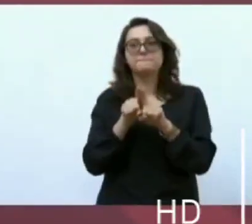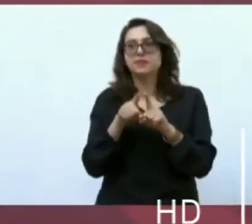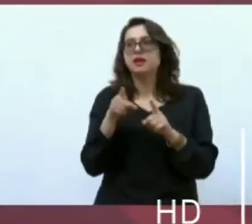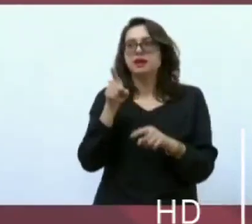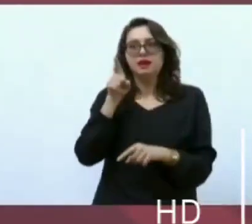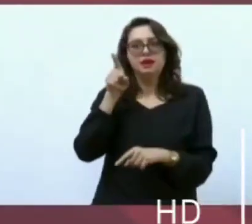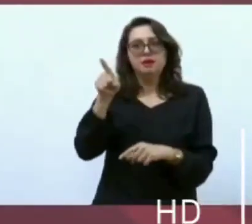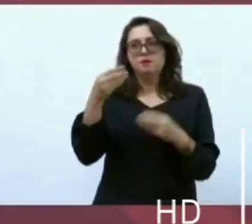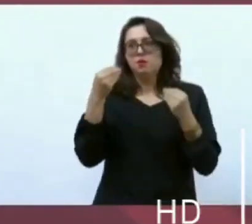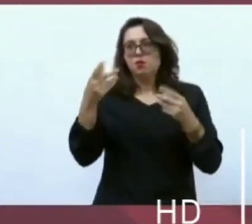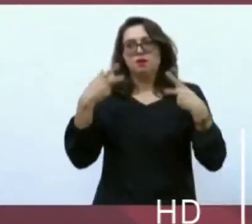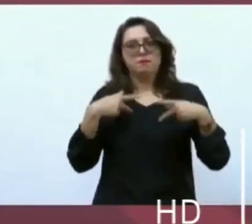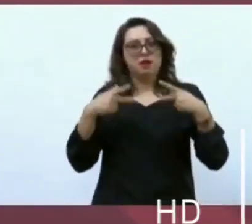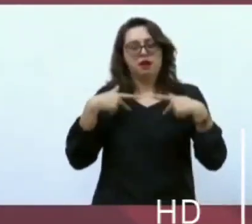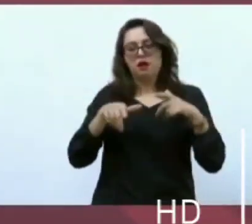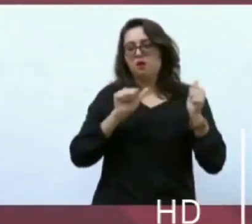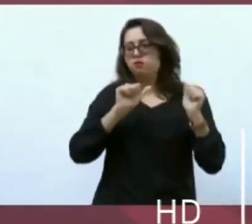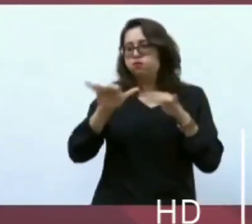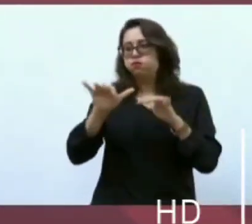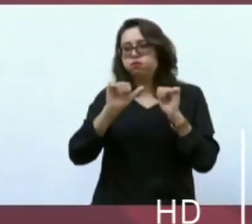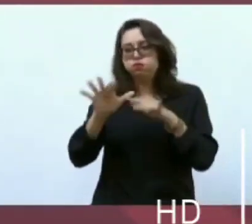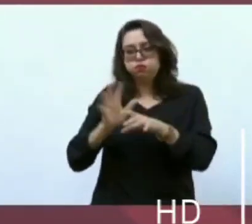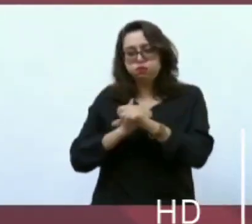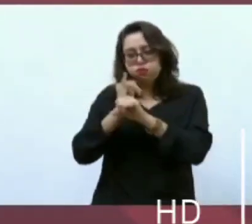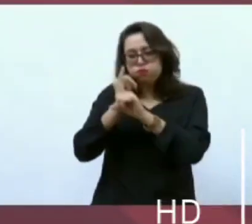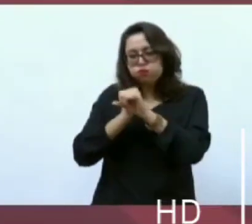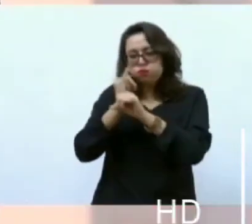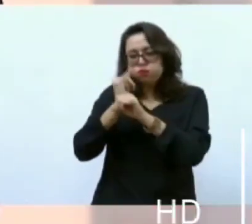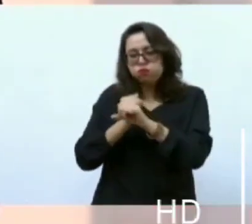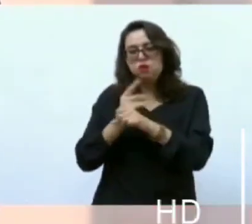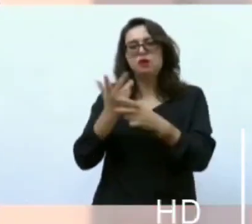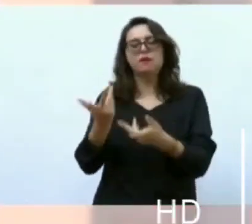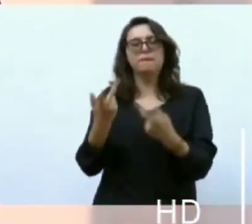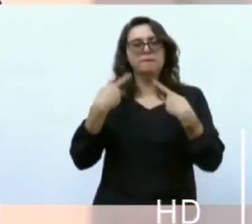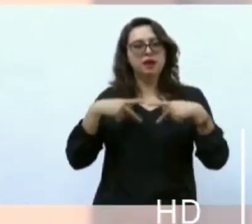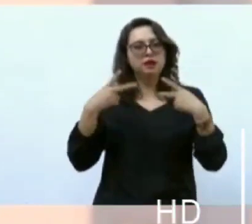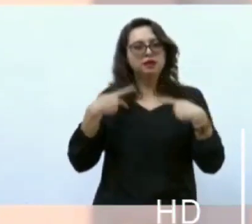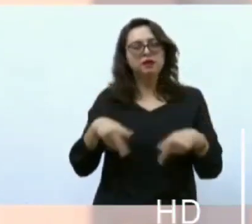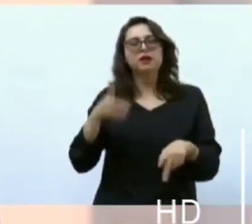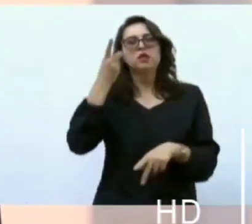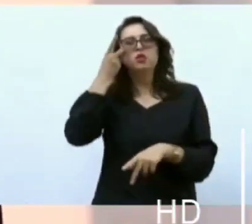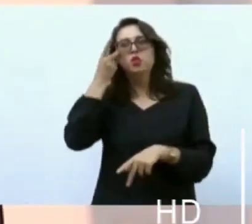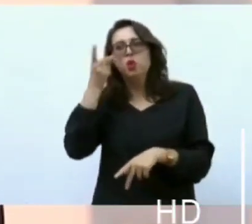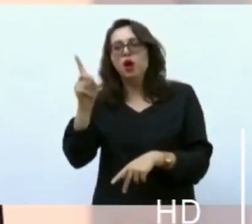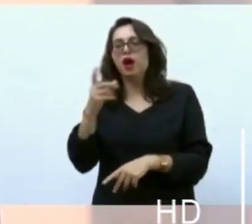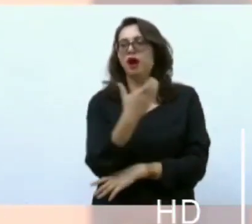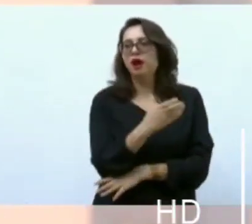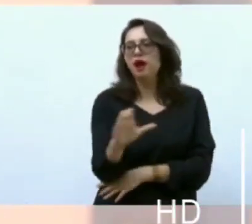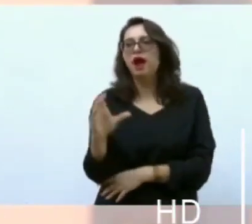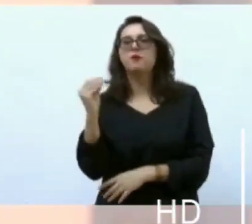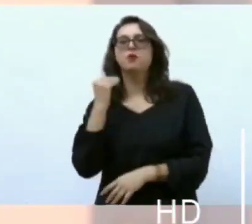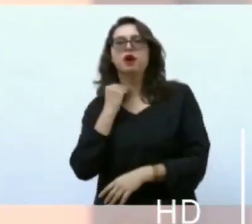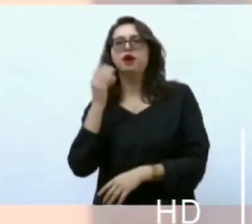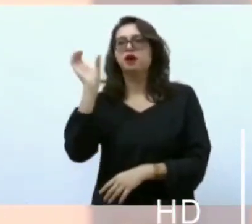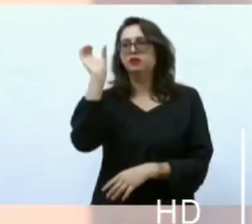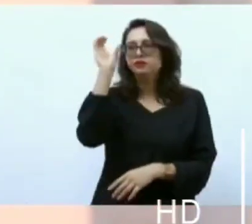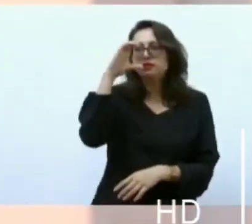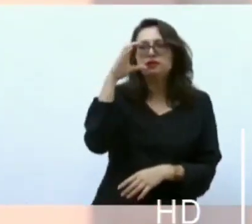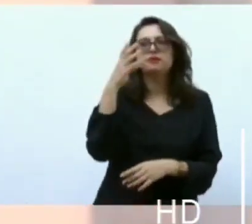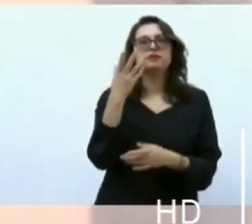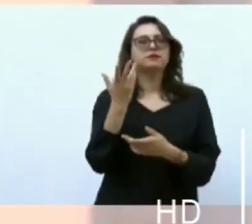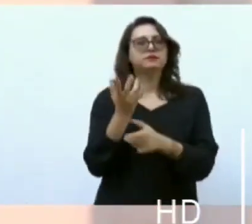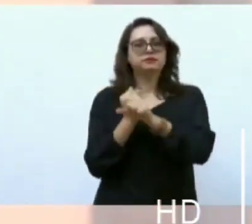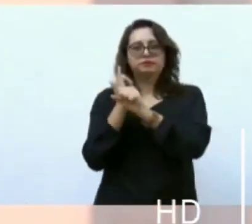propietarios, ejidatarios, comuneros, abogados, científicos,